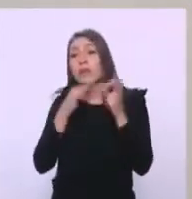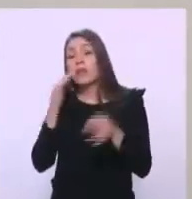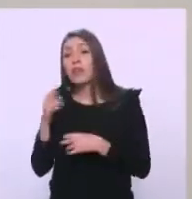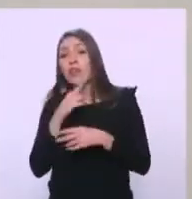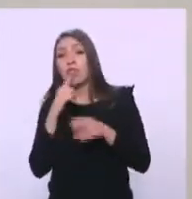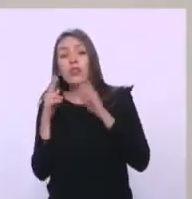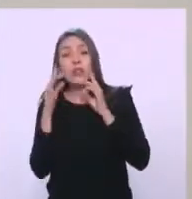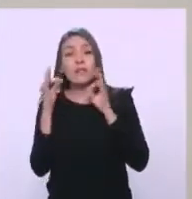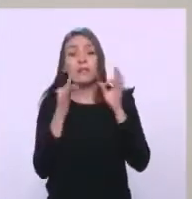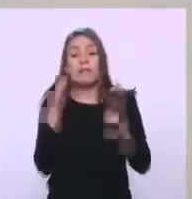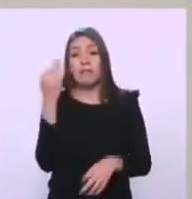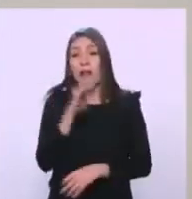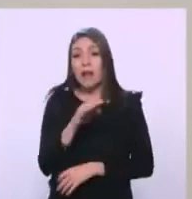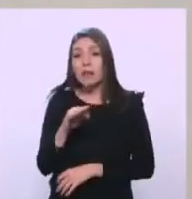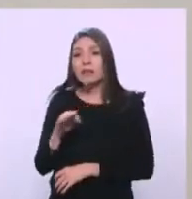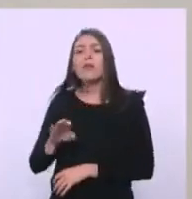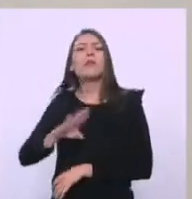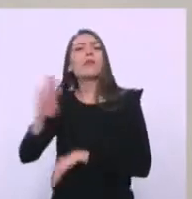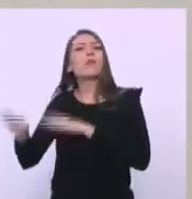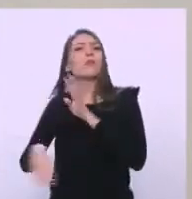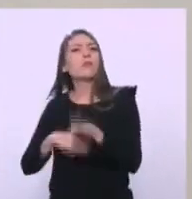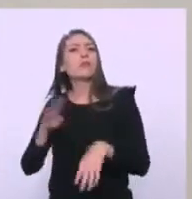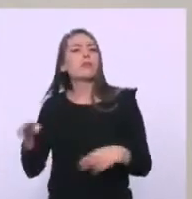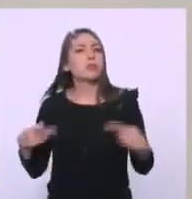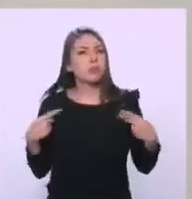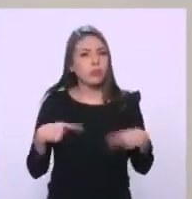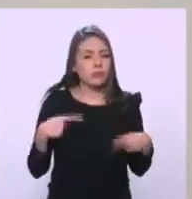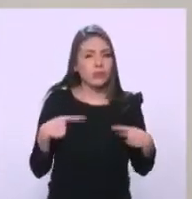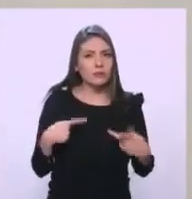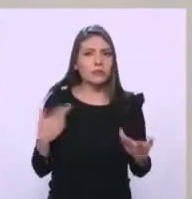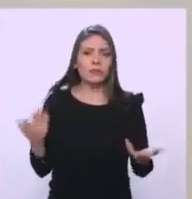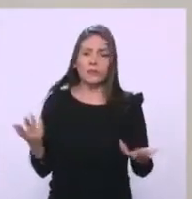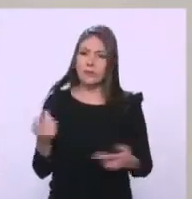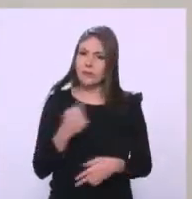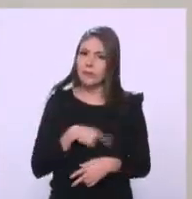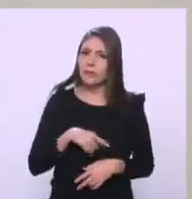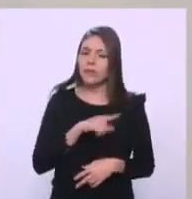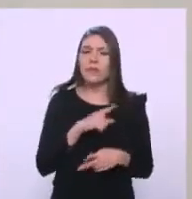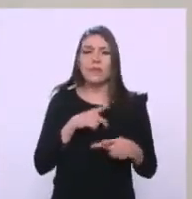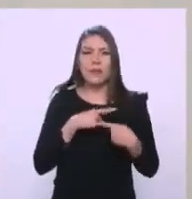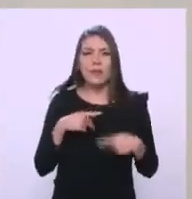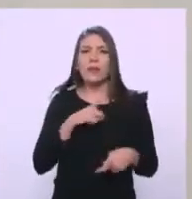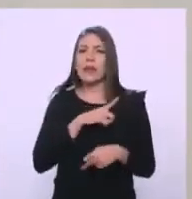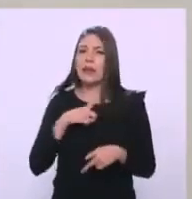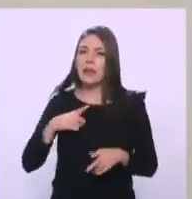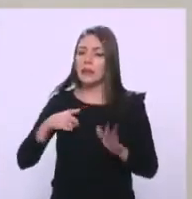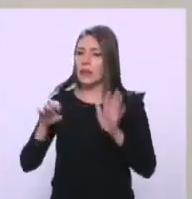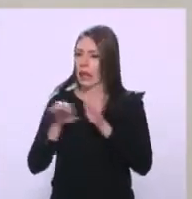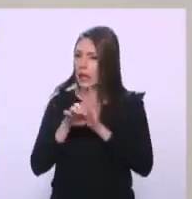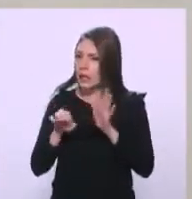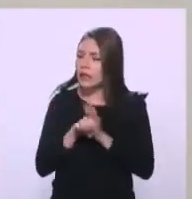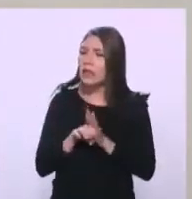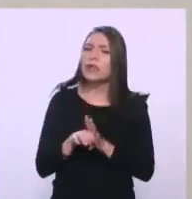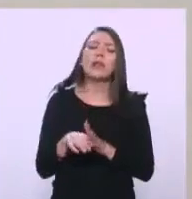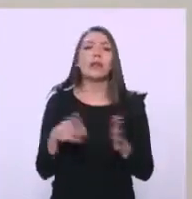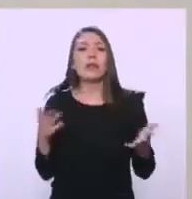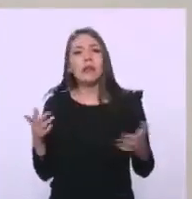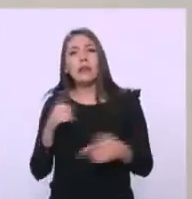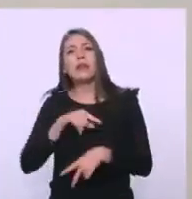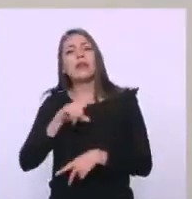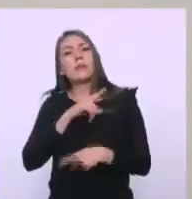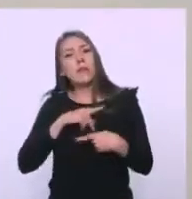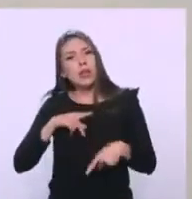¿no? O sea, yo creo que es un llamado a tener ética, pero estas personas nunca la van a tener, ¿no? Yo creo que hay que reflexionar como